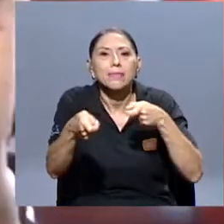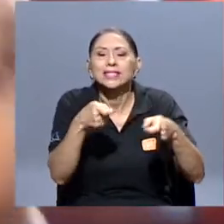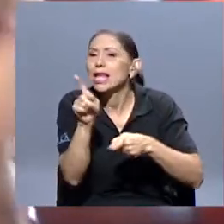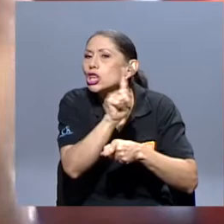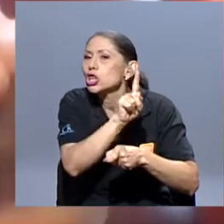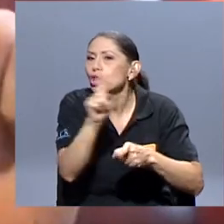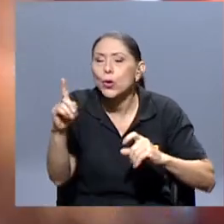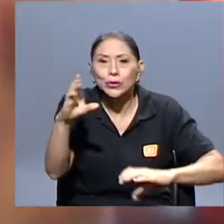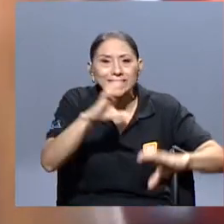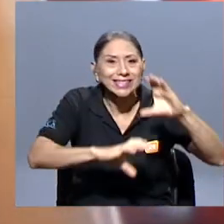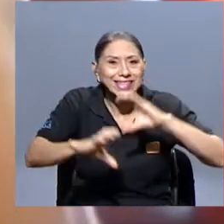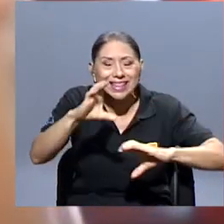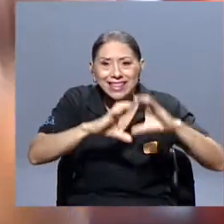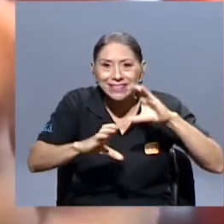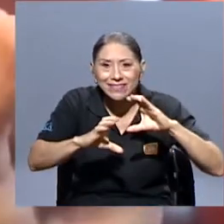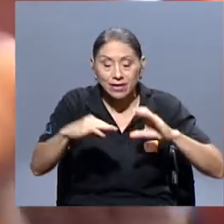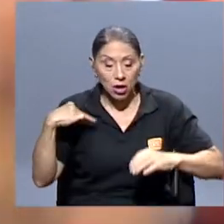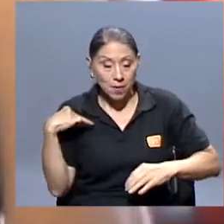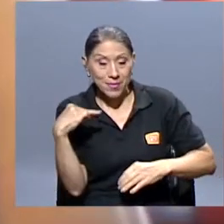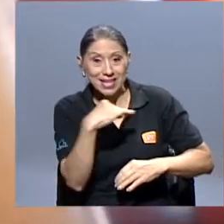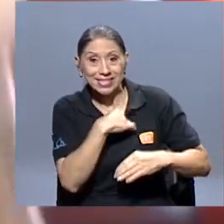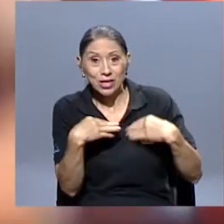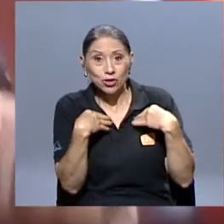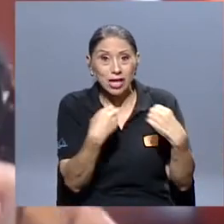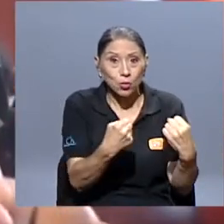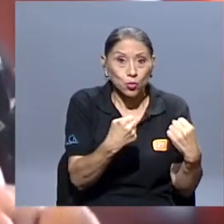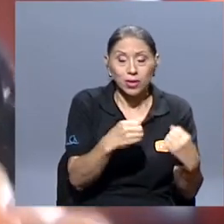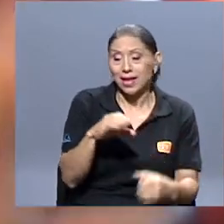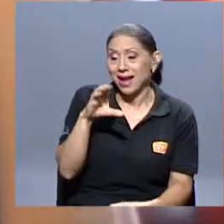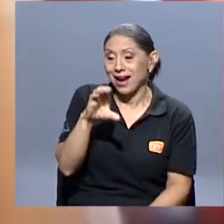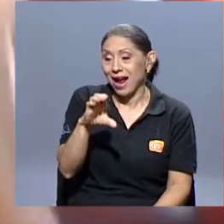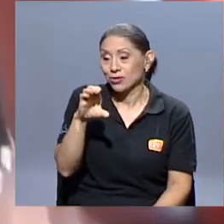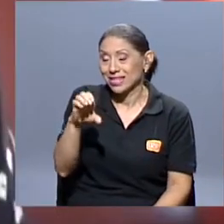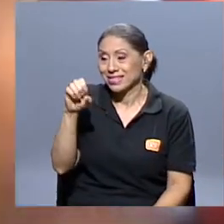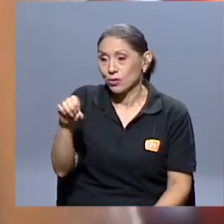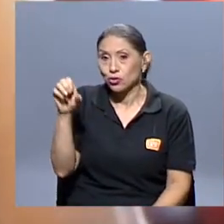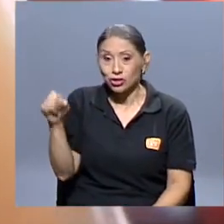lo tenemos que tener claro. El Ministerio de Salud ni la Caja Costarricense